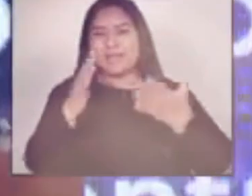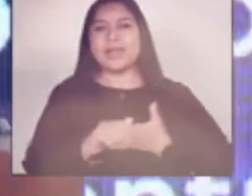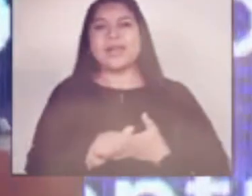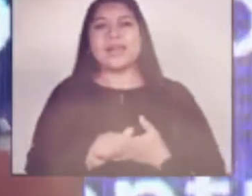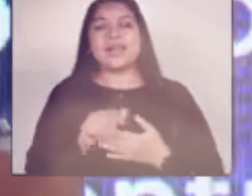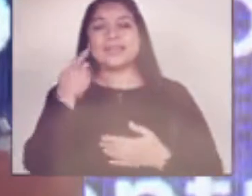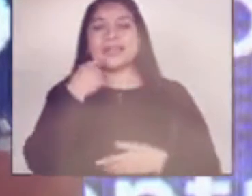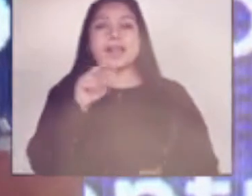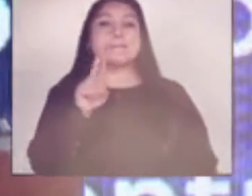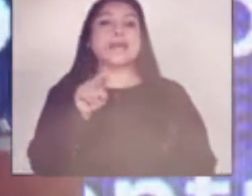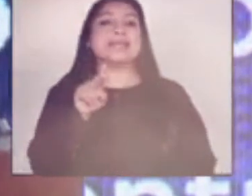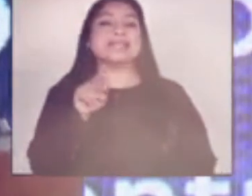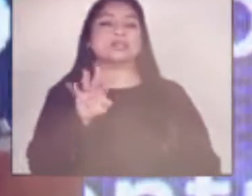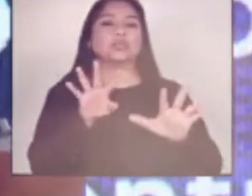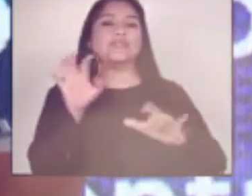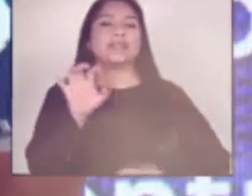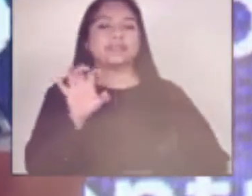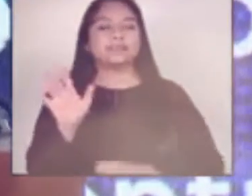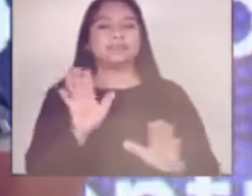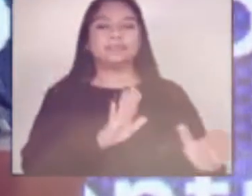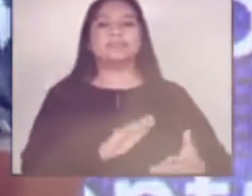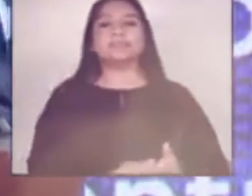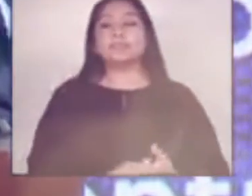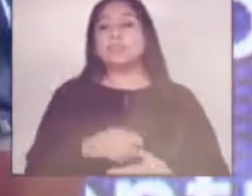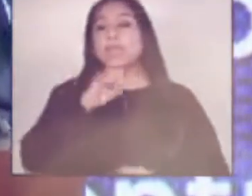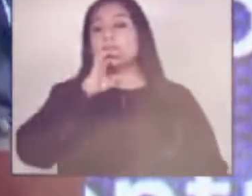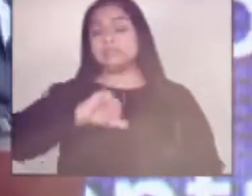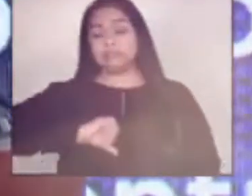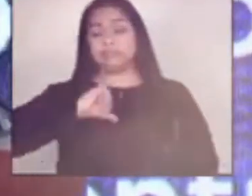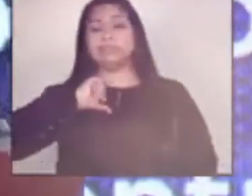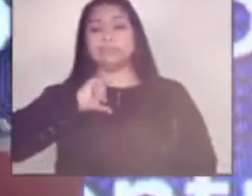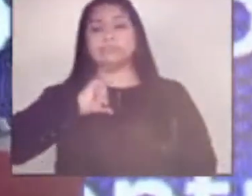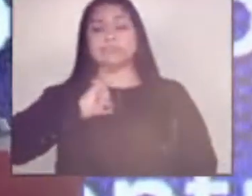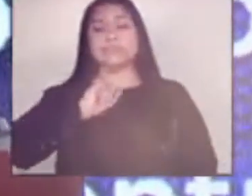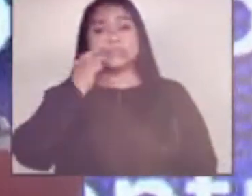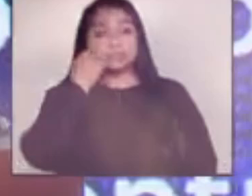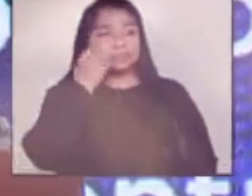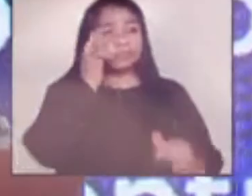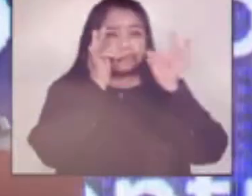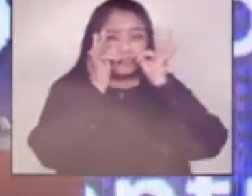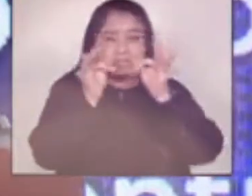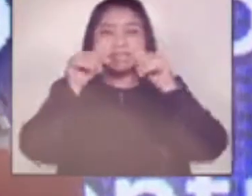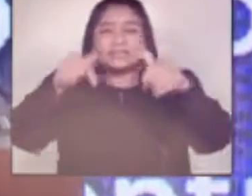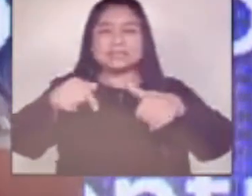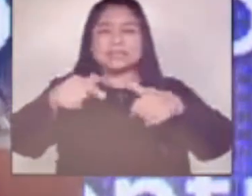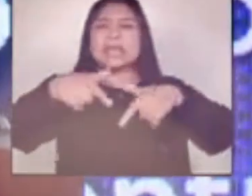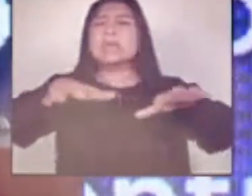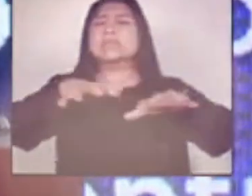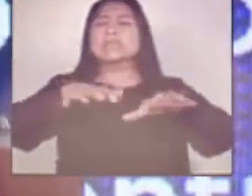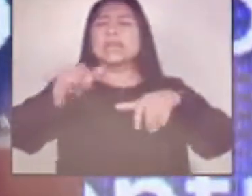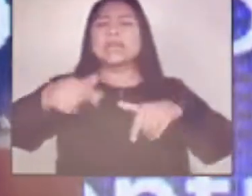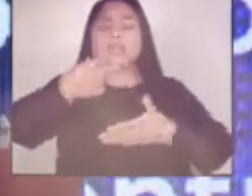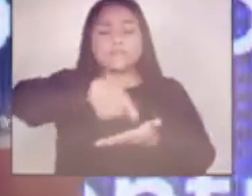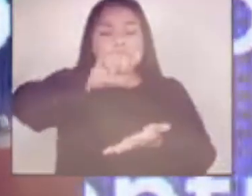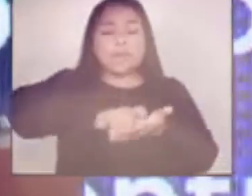del martes 9 de enero. Es un honor ser testigo en este magno acto en donde hoy firmamos